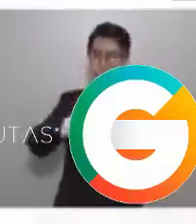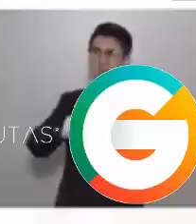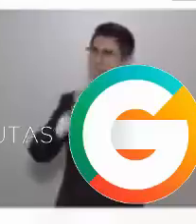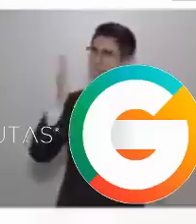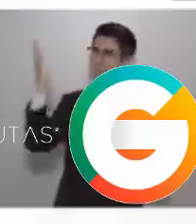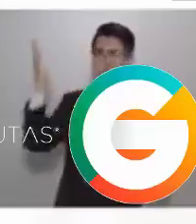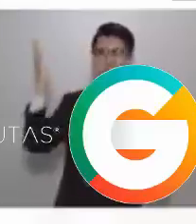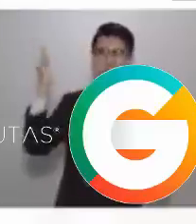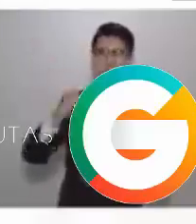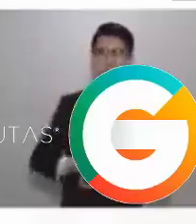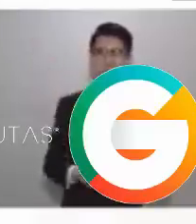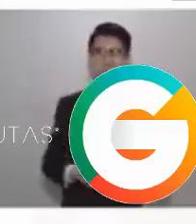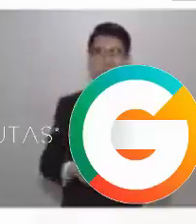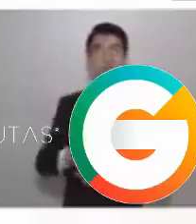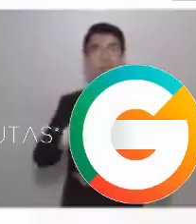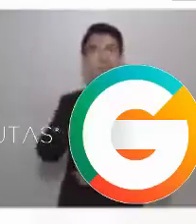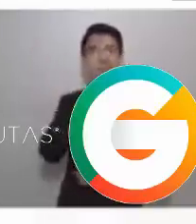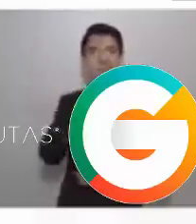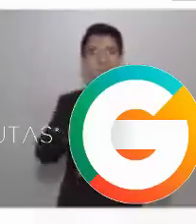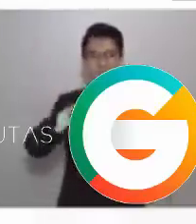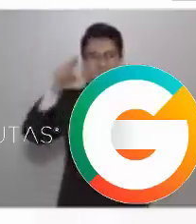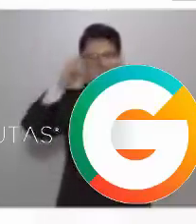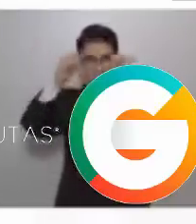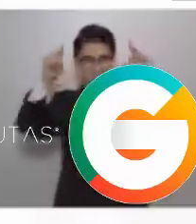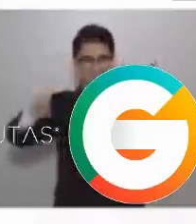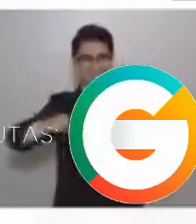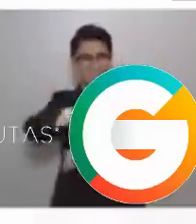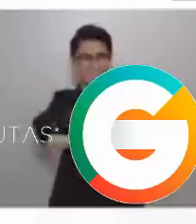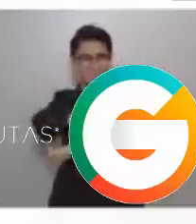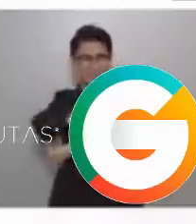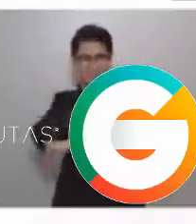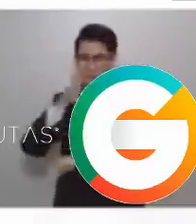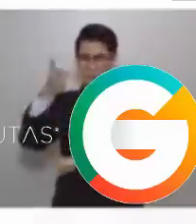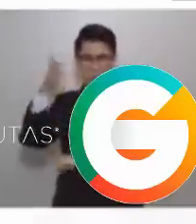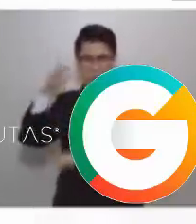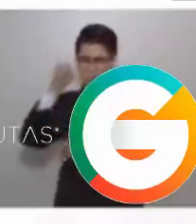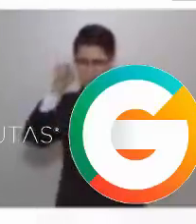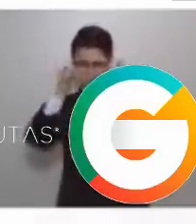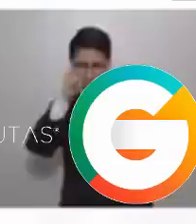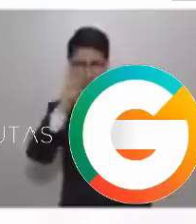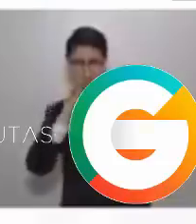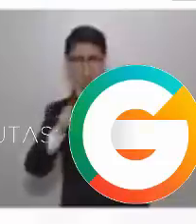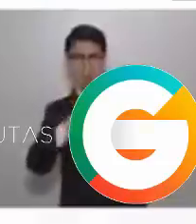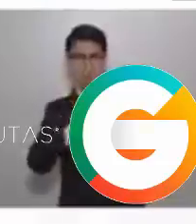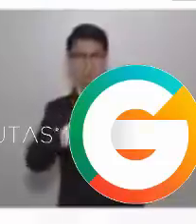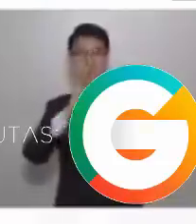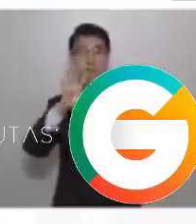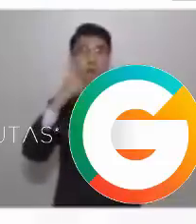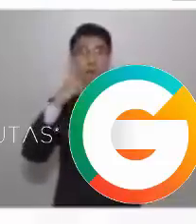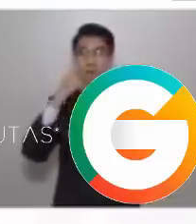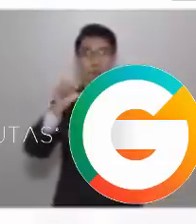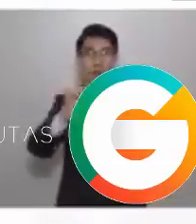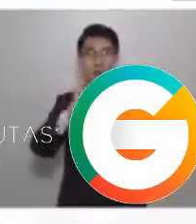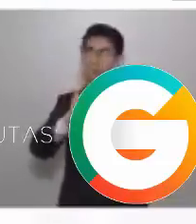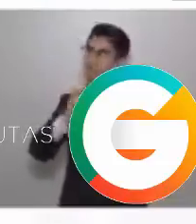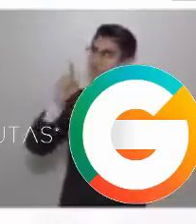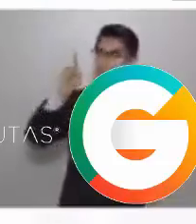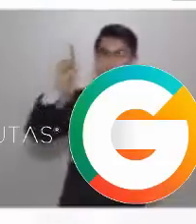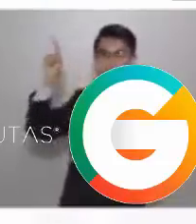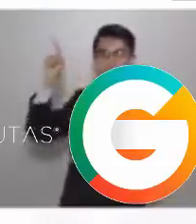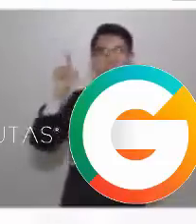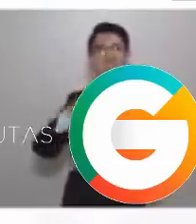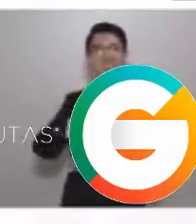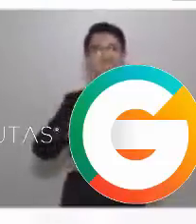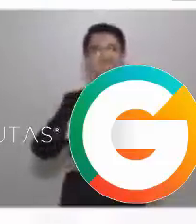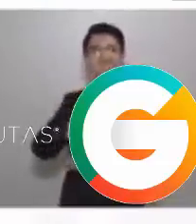proyectiles de arma de fuego. Este vehículo cuenta con reporte de robo en el extranjero y esto lo sabemos porque en